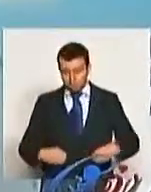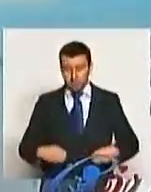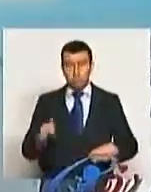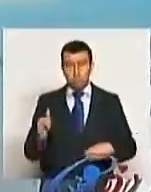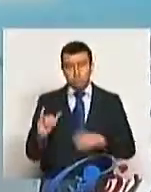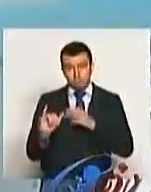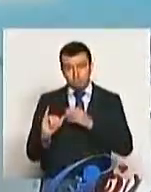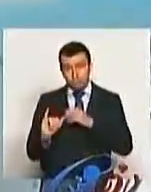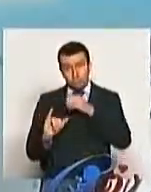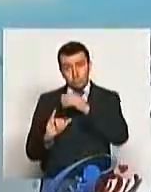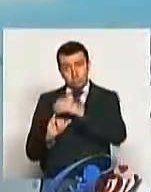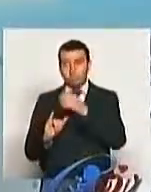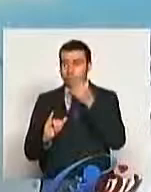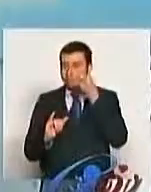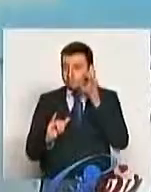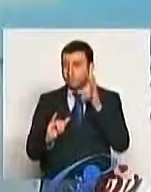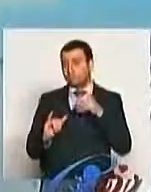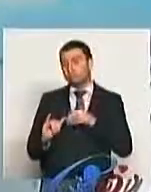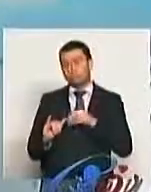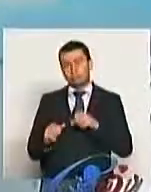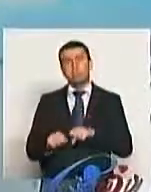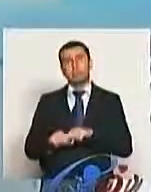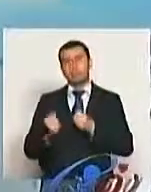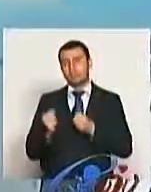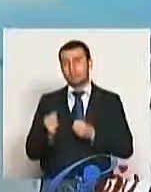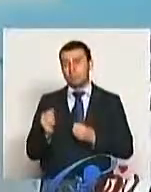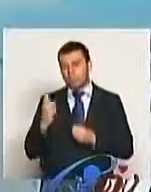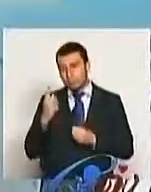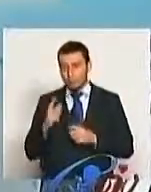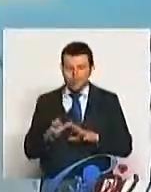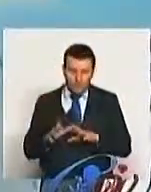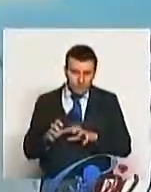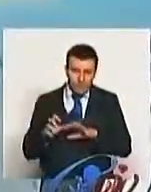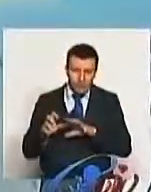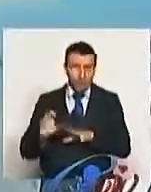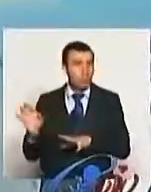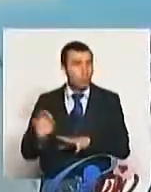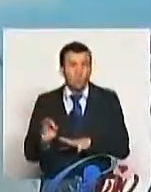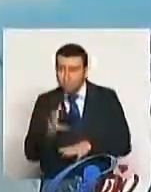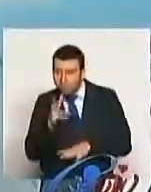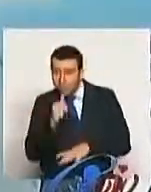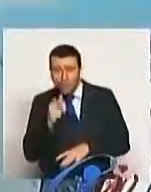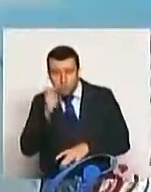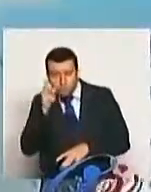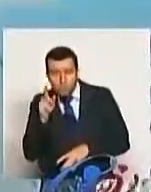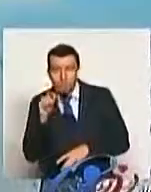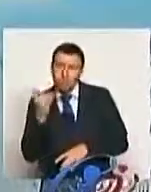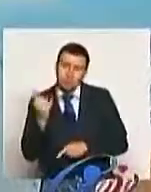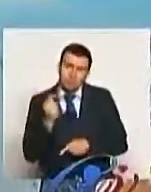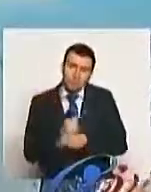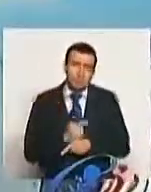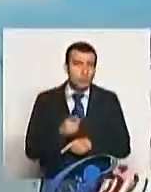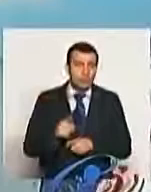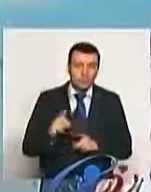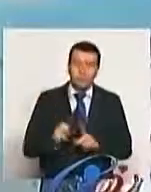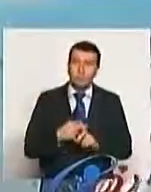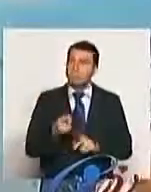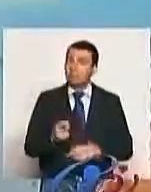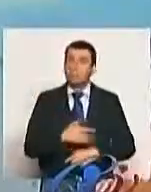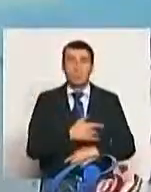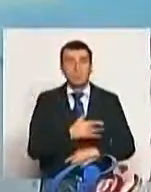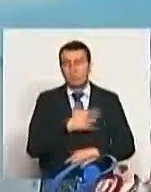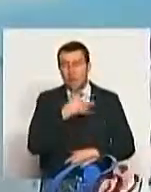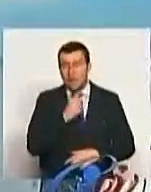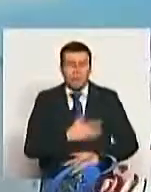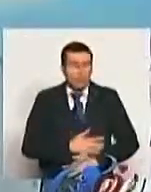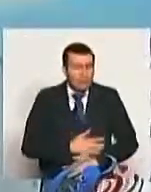pueden causar una lesión precancerosa o cancerosa, y como en esta paciente encontramos, no tenía ningún síntoma, la paciente no se quejaba,